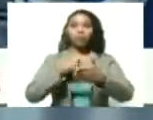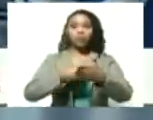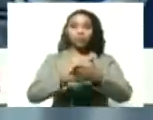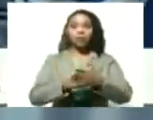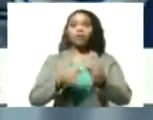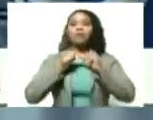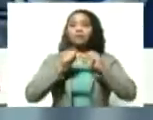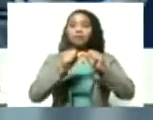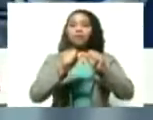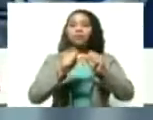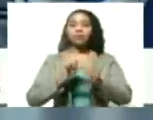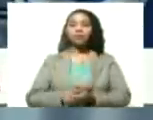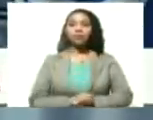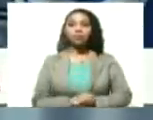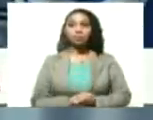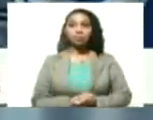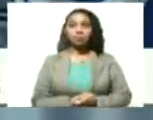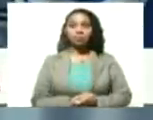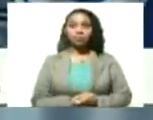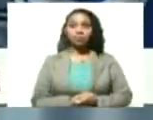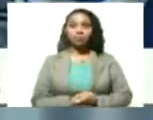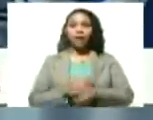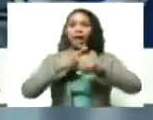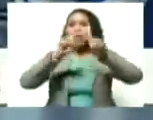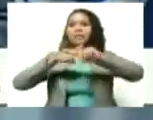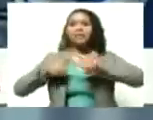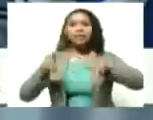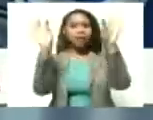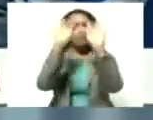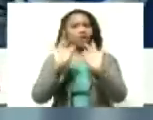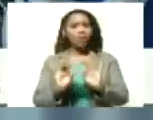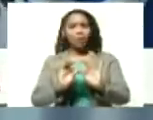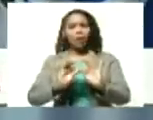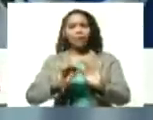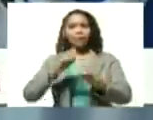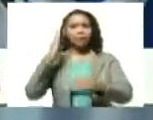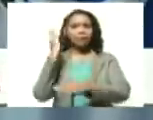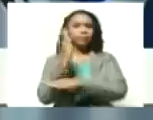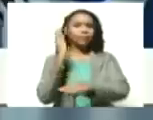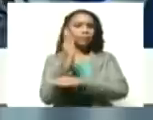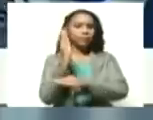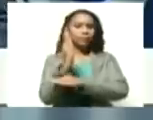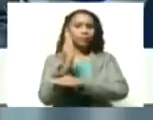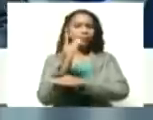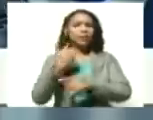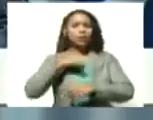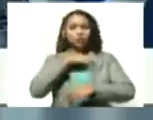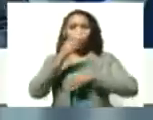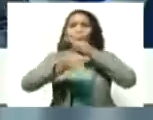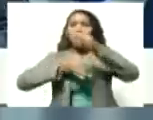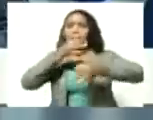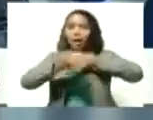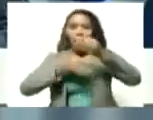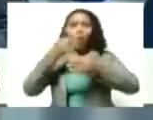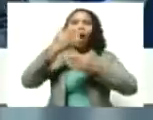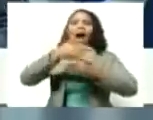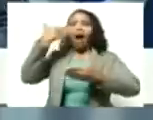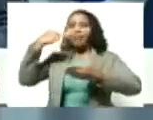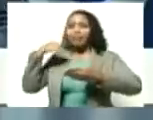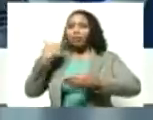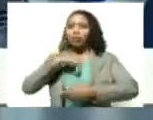permanente a las diversas modalidades de delito que, como hemos explicado en alocuciones